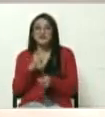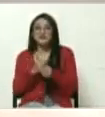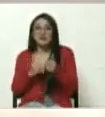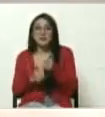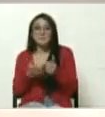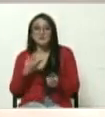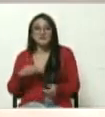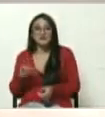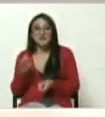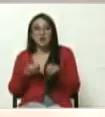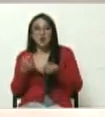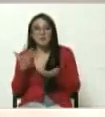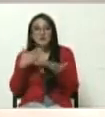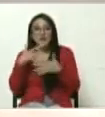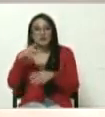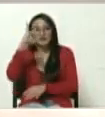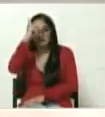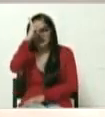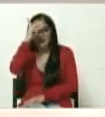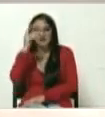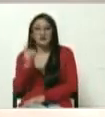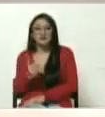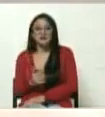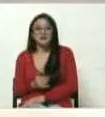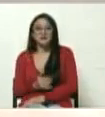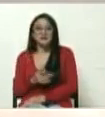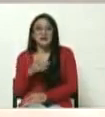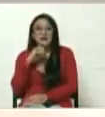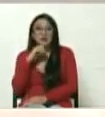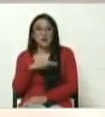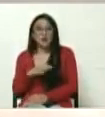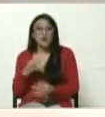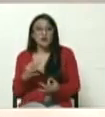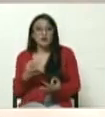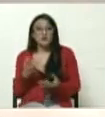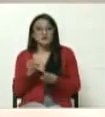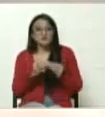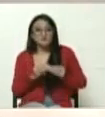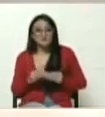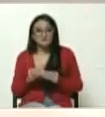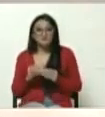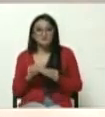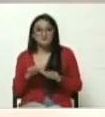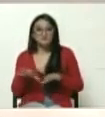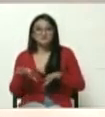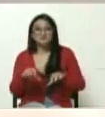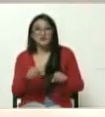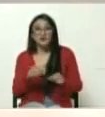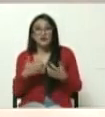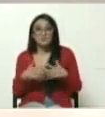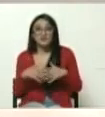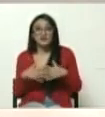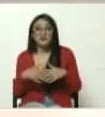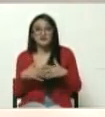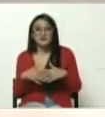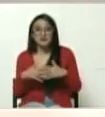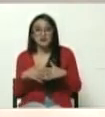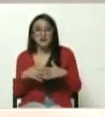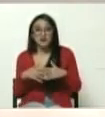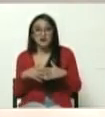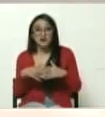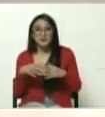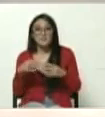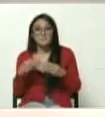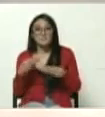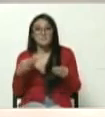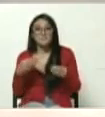de Economía, Tarek El Aissami, en este caso histórico, por demás, la recuperación de Monómero, filial de Pequivén,